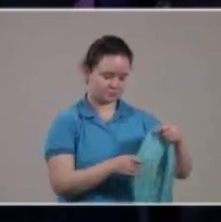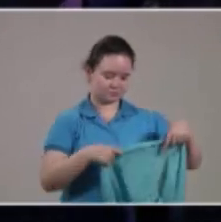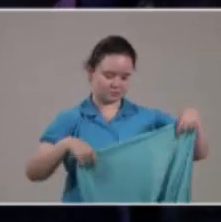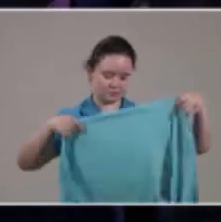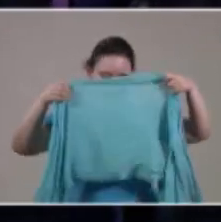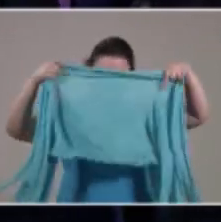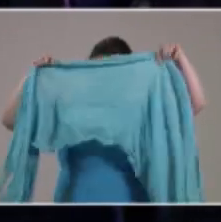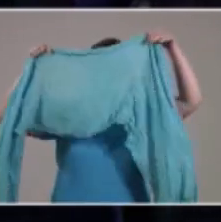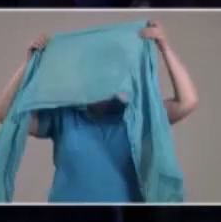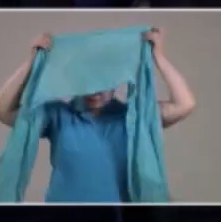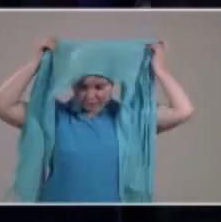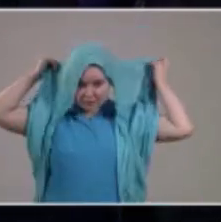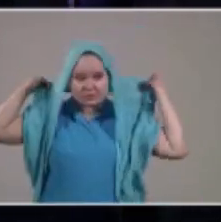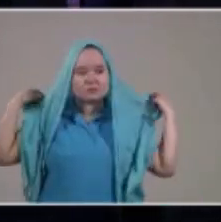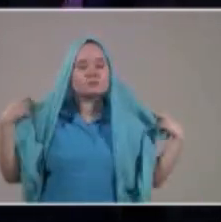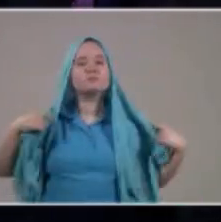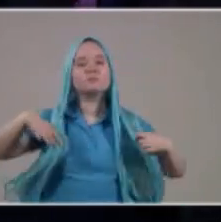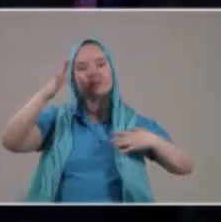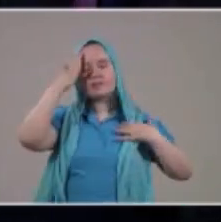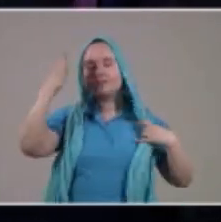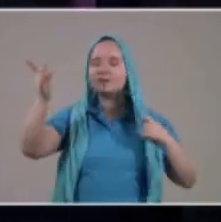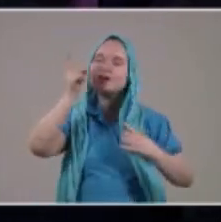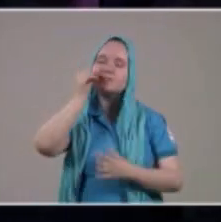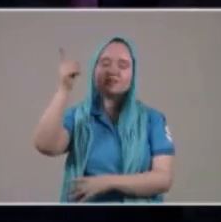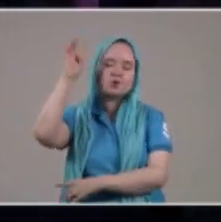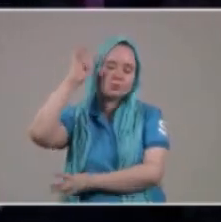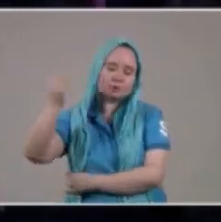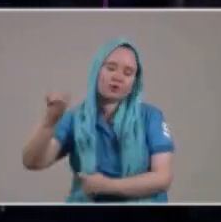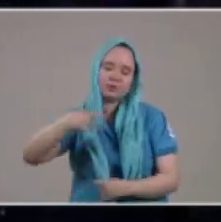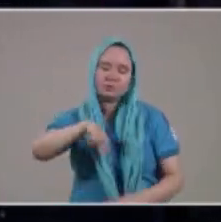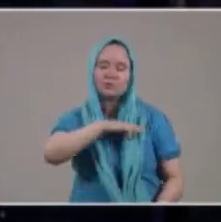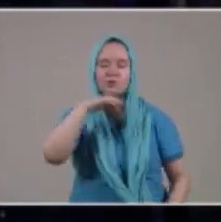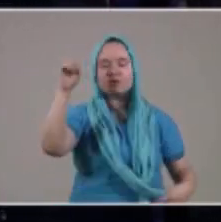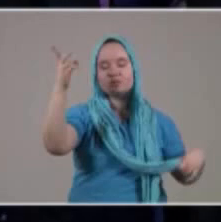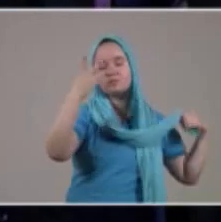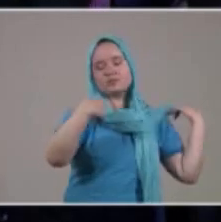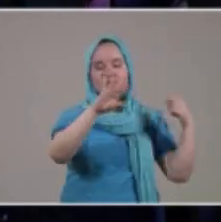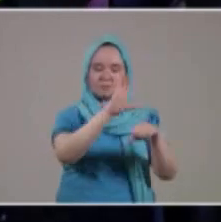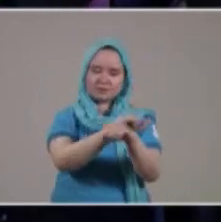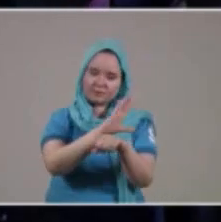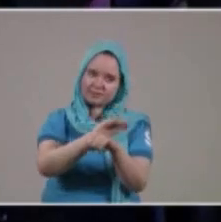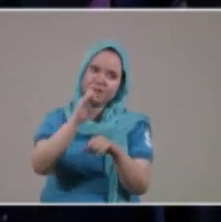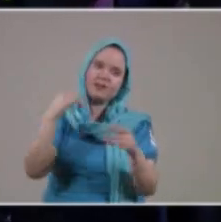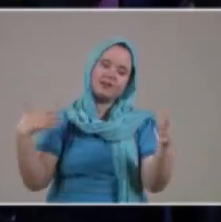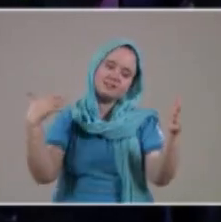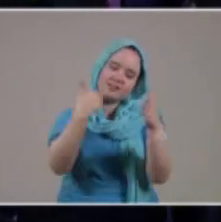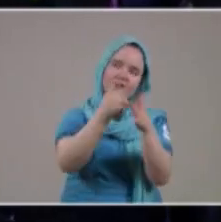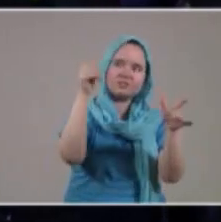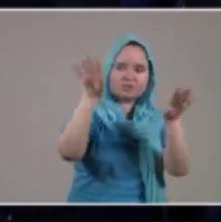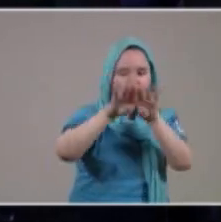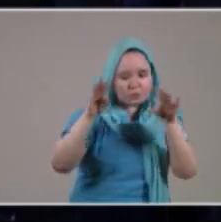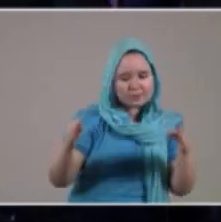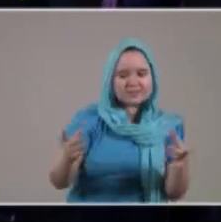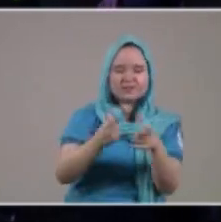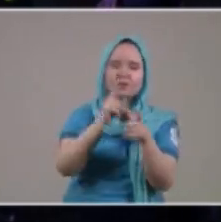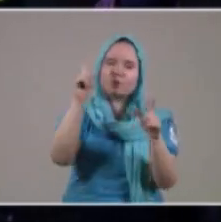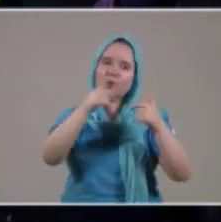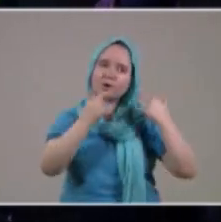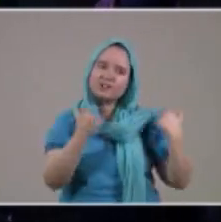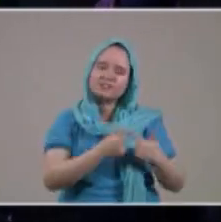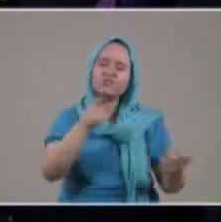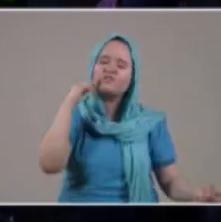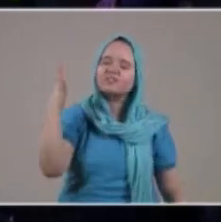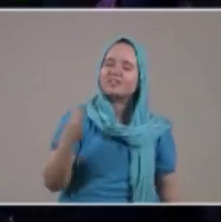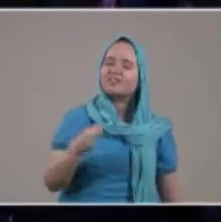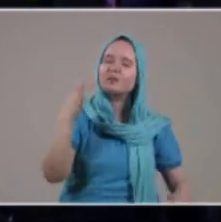Gracias, Señor, porque nos permites acercarnos a tu mesa con un corazón